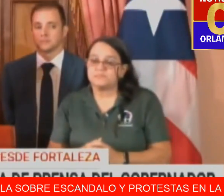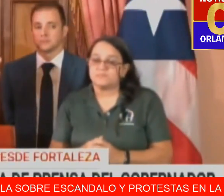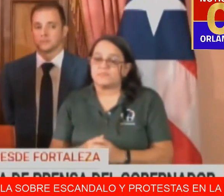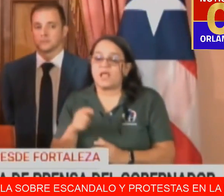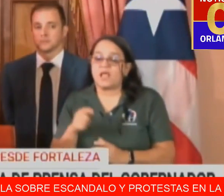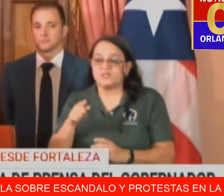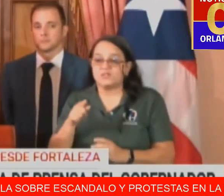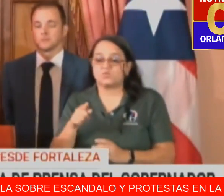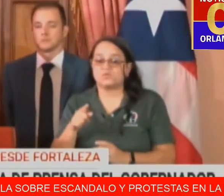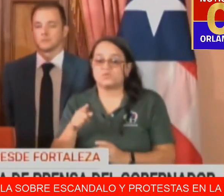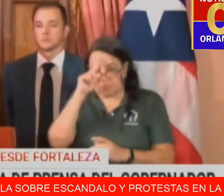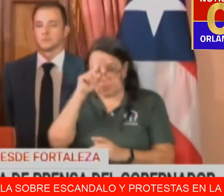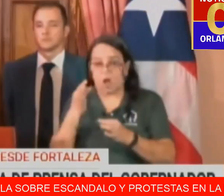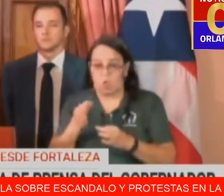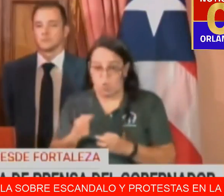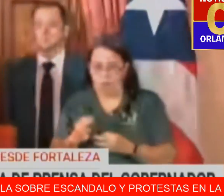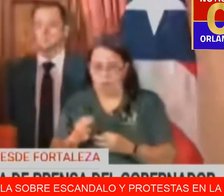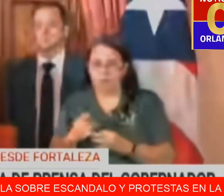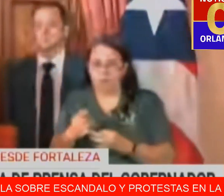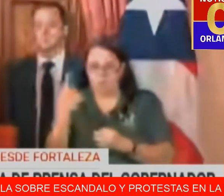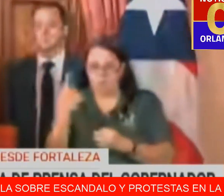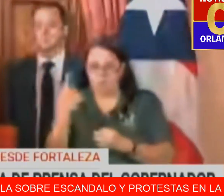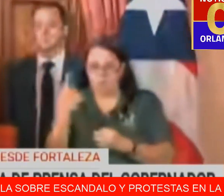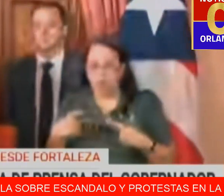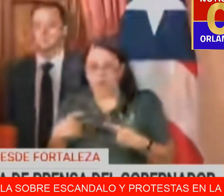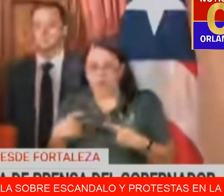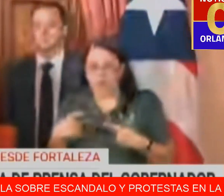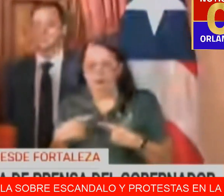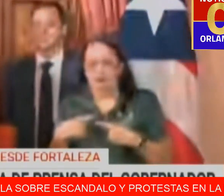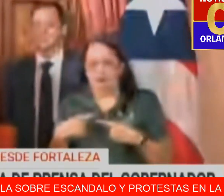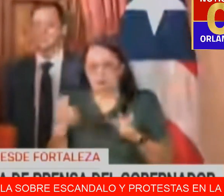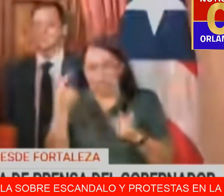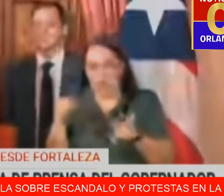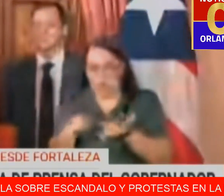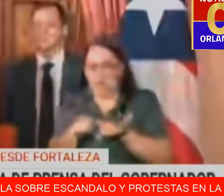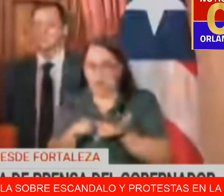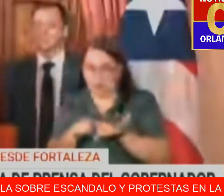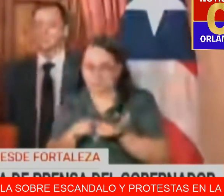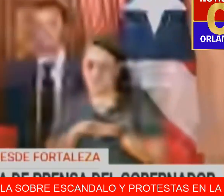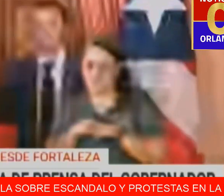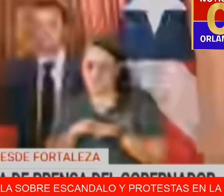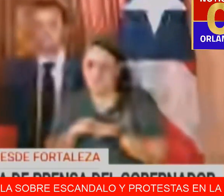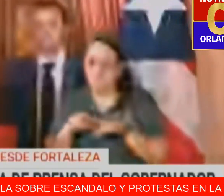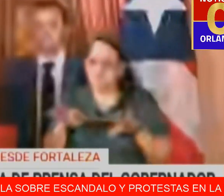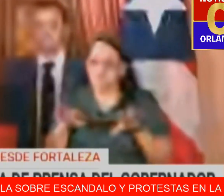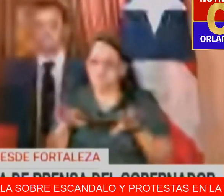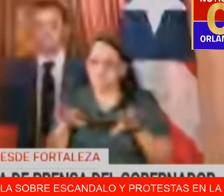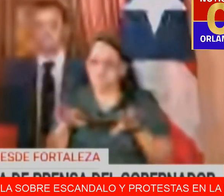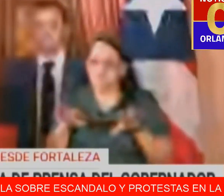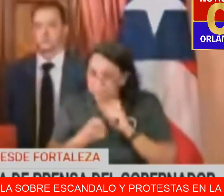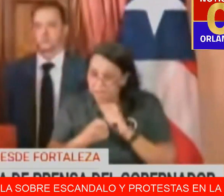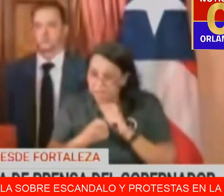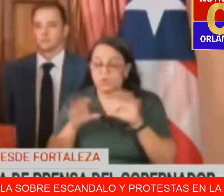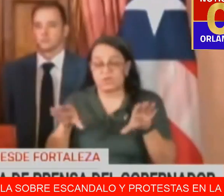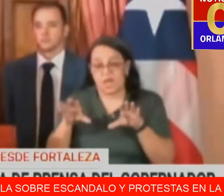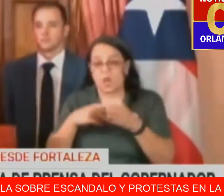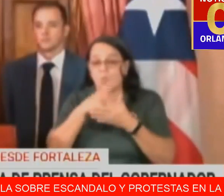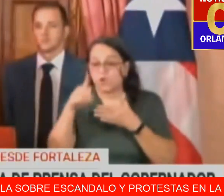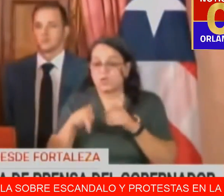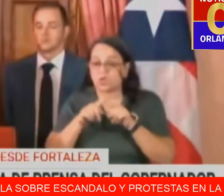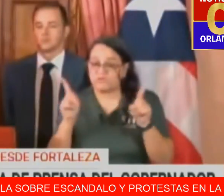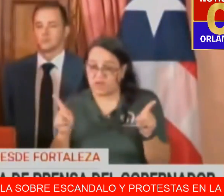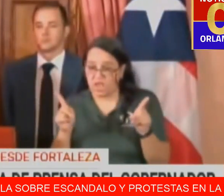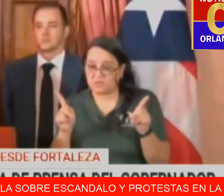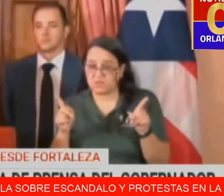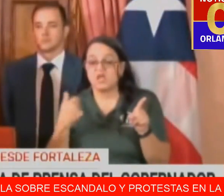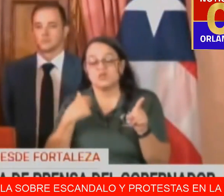esos acuerdos, por decirlo así, se cambiaron. Y que entonces lo harían otro proyecto diferente. Si es el caso, ¿verdad? Lo que yo